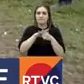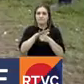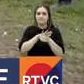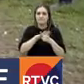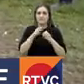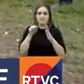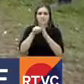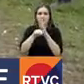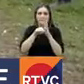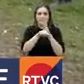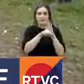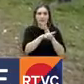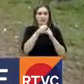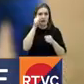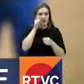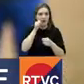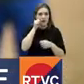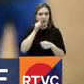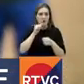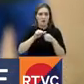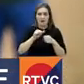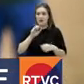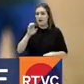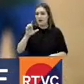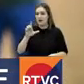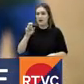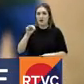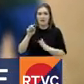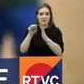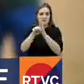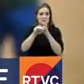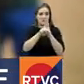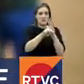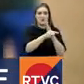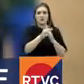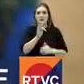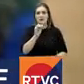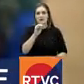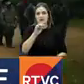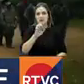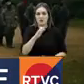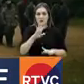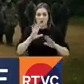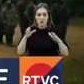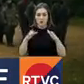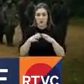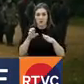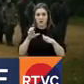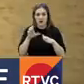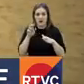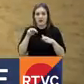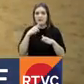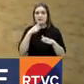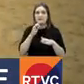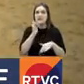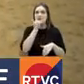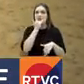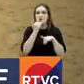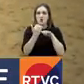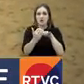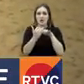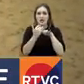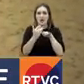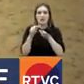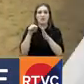la masacre de 4 personas en Tame. El grupo armado ilegal calificó el hecho como un error de guerra en el que murieron